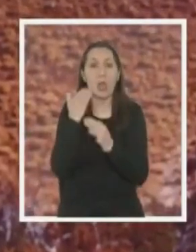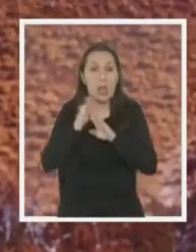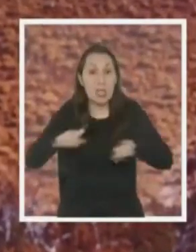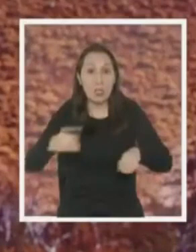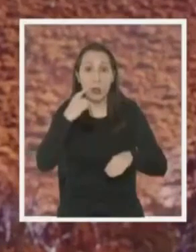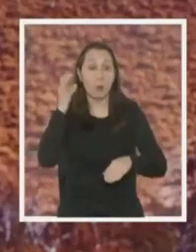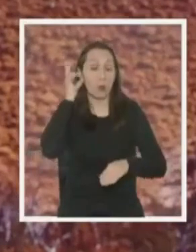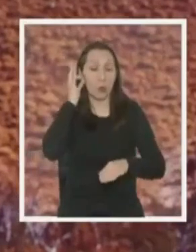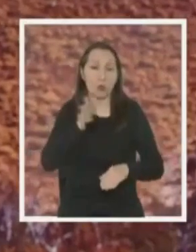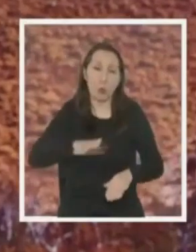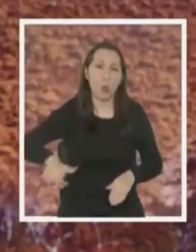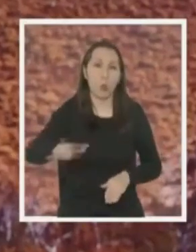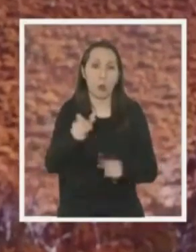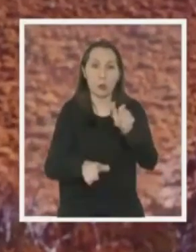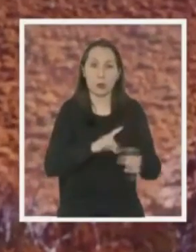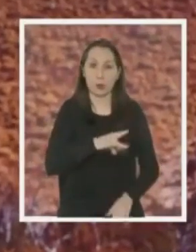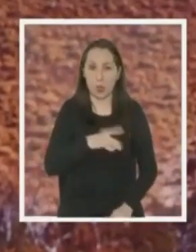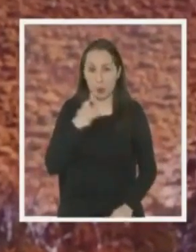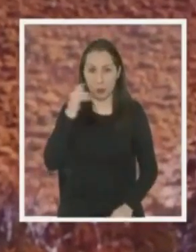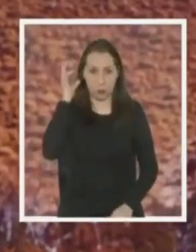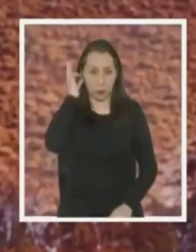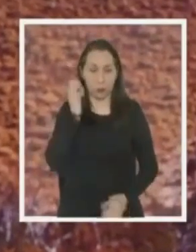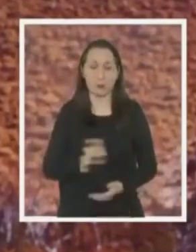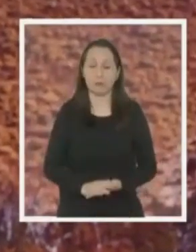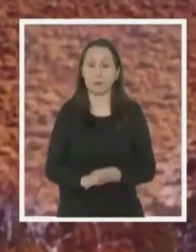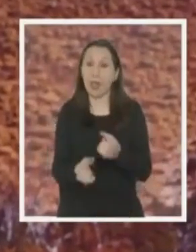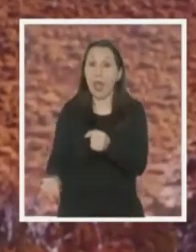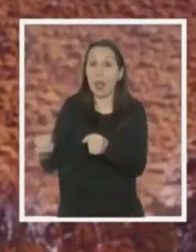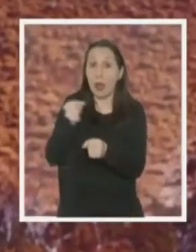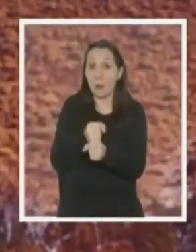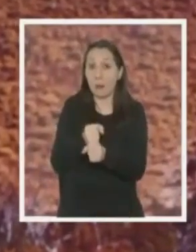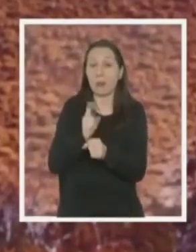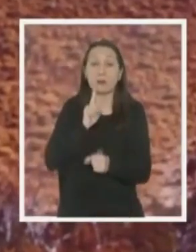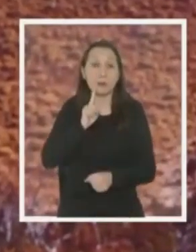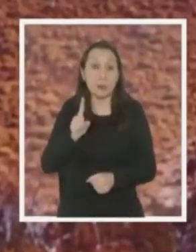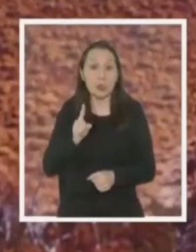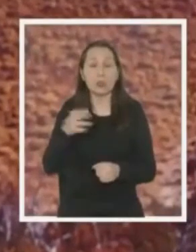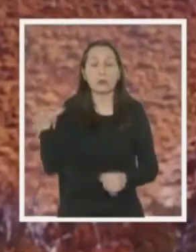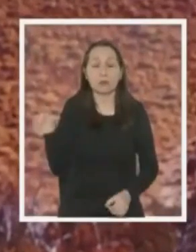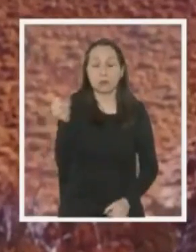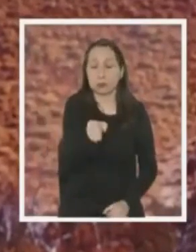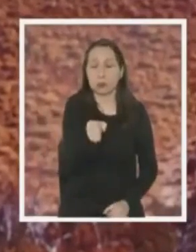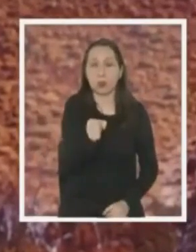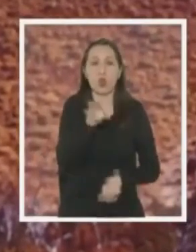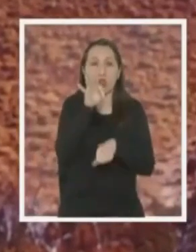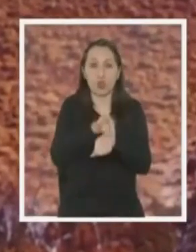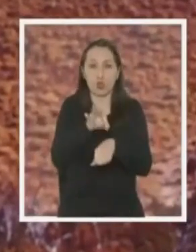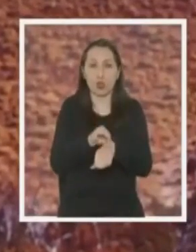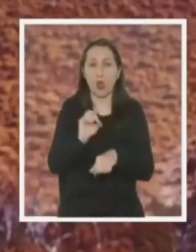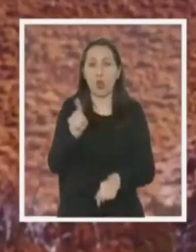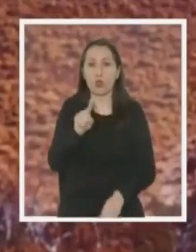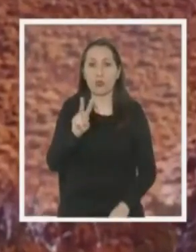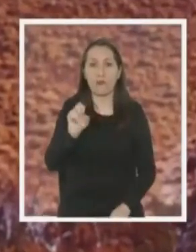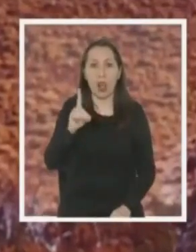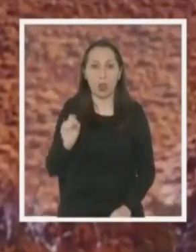niños, niñas y de todos los chilenos y chilenas. En reemplazo, he decidido nombrar al doctor